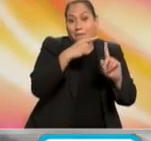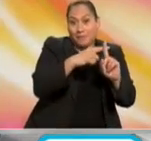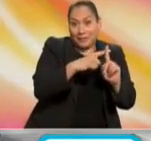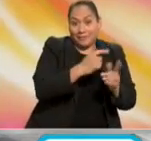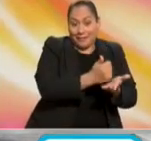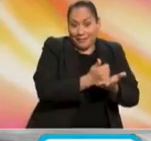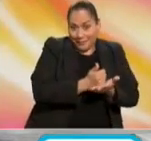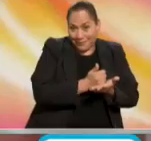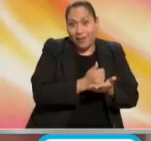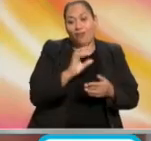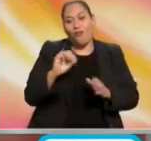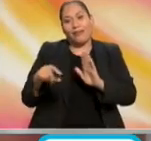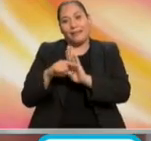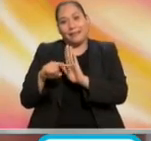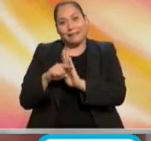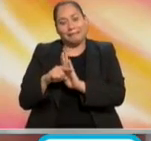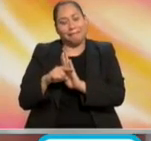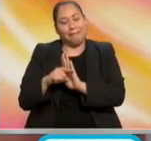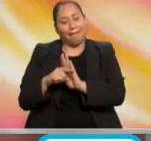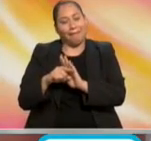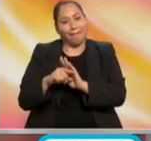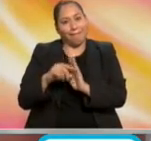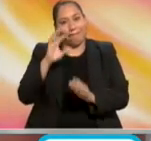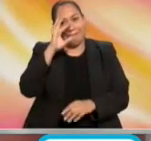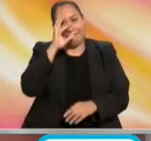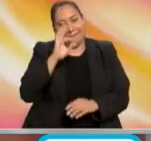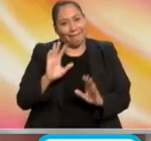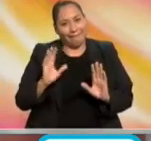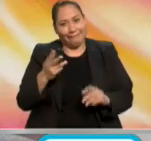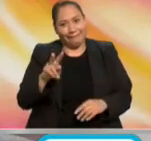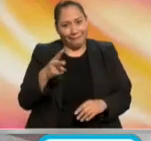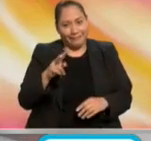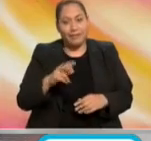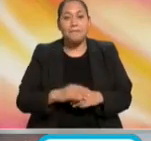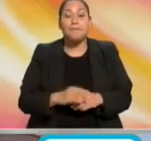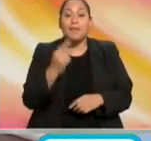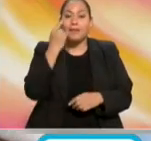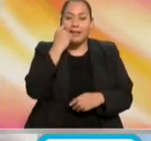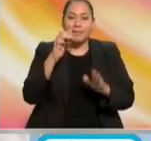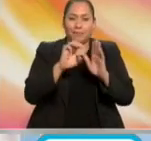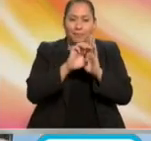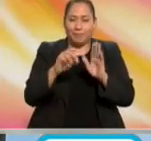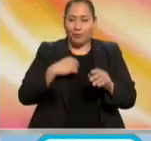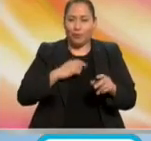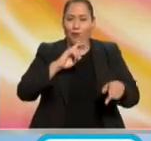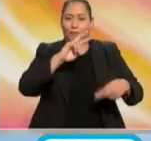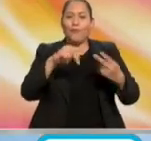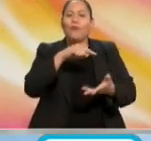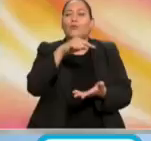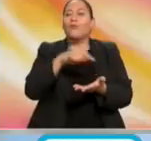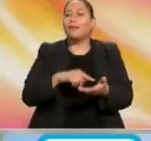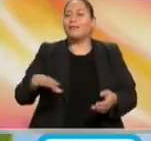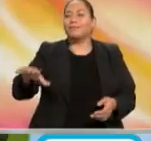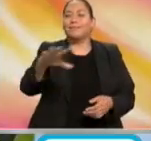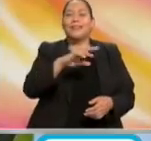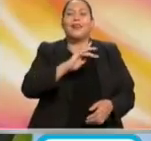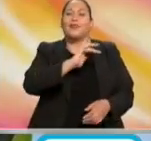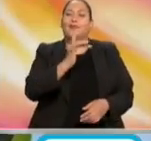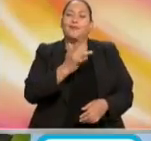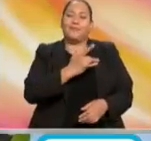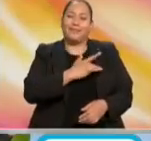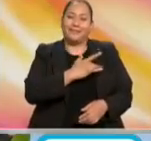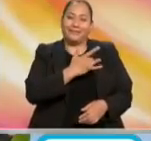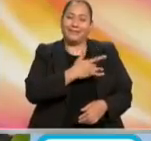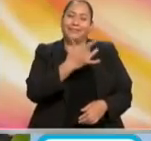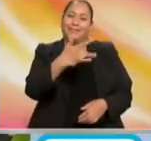contra. Tienes un lado oscuro, como todo, ¿no? Claro. Y entonces, fíjate, por ejemplo, cuando nosotros vamos a un lugar romántico, vamos a ver que una de las